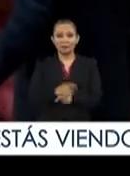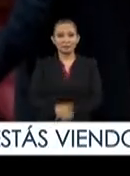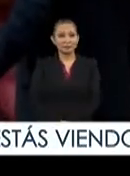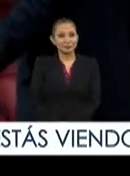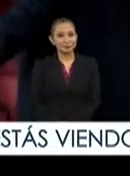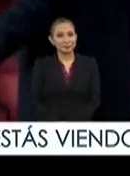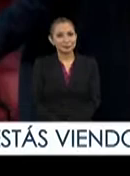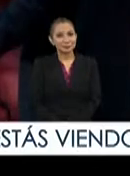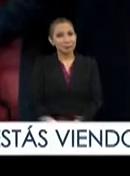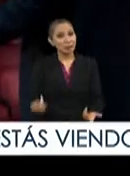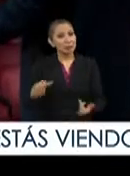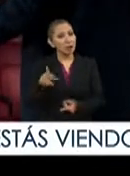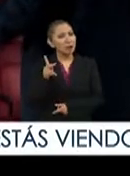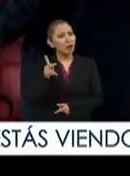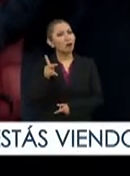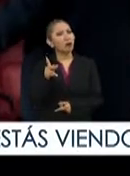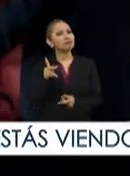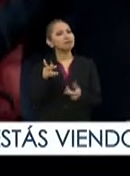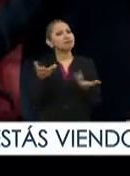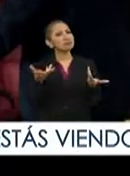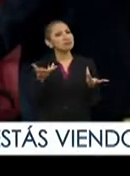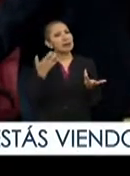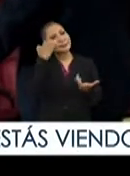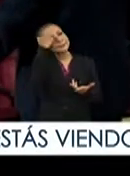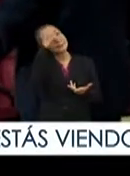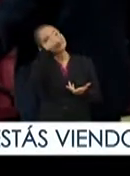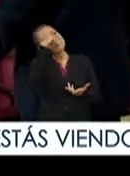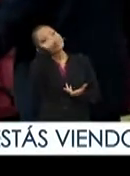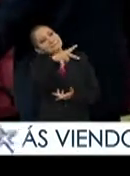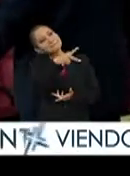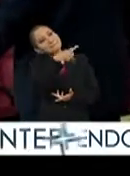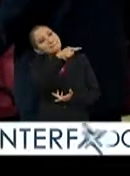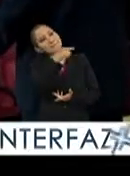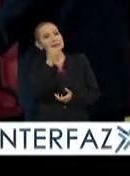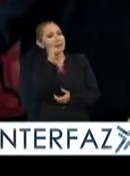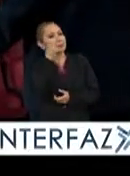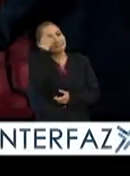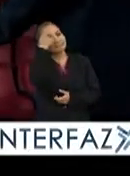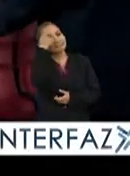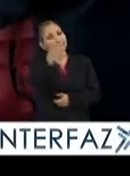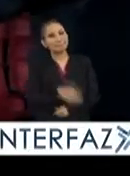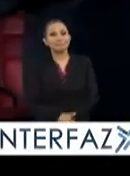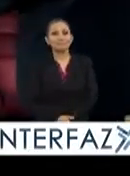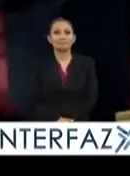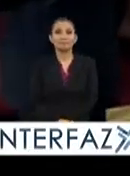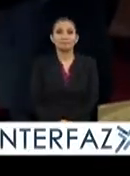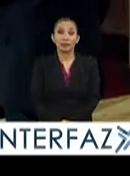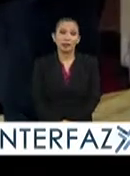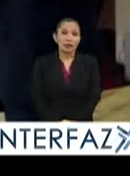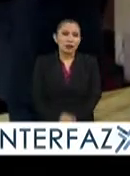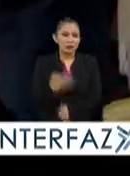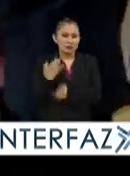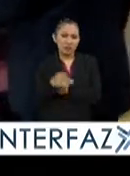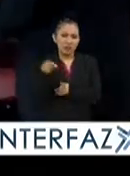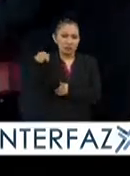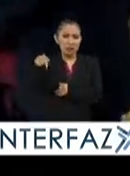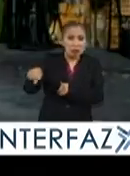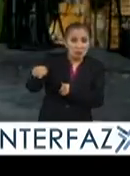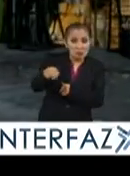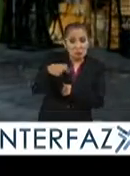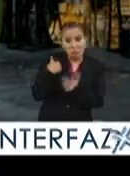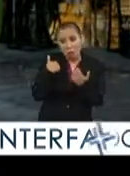entrañables. No obstante, la añoranza por México siempre está presente. Mientras las